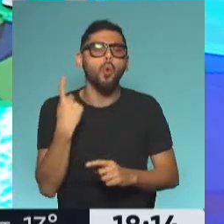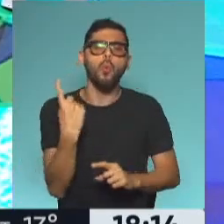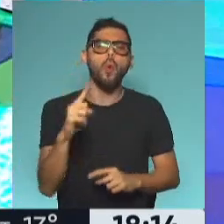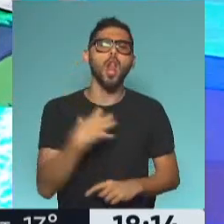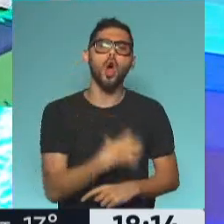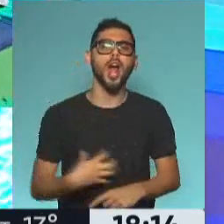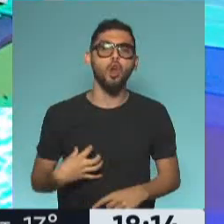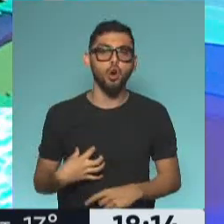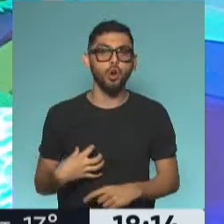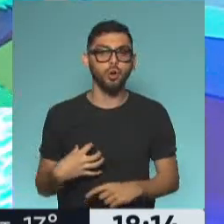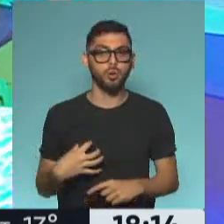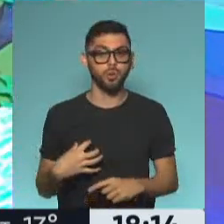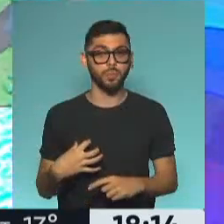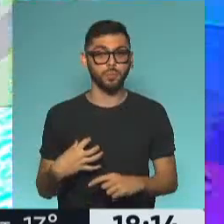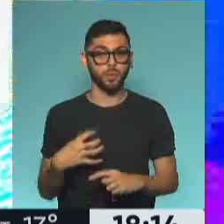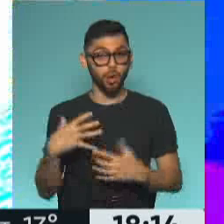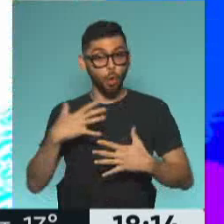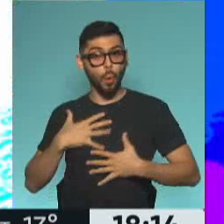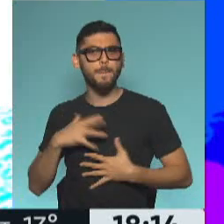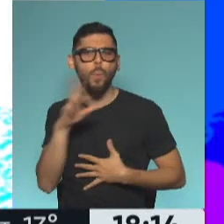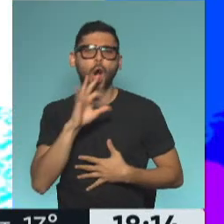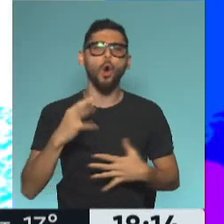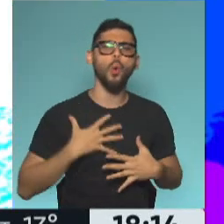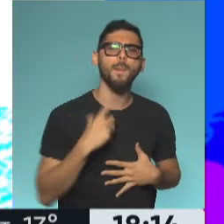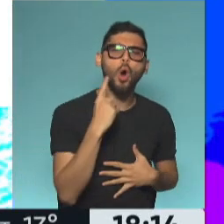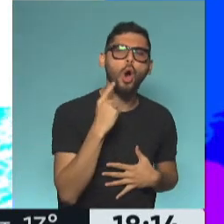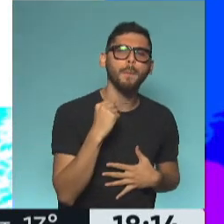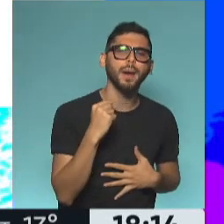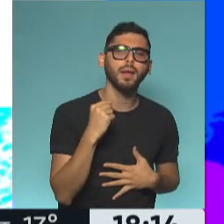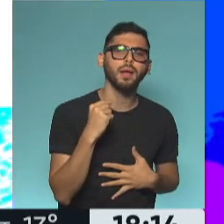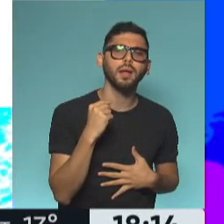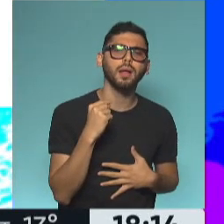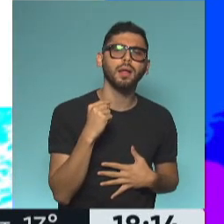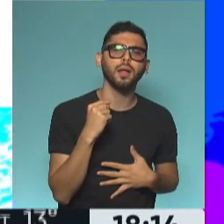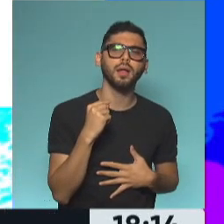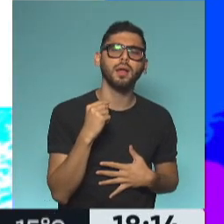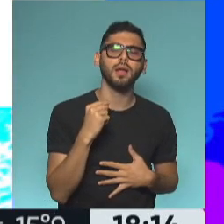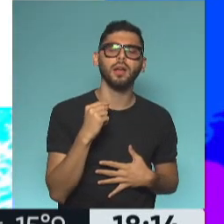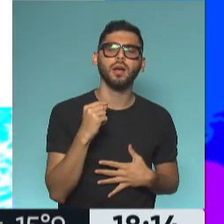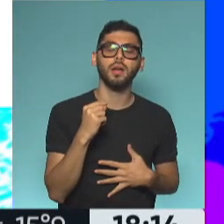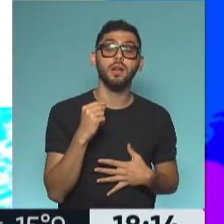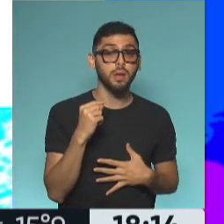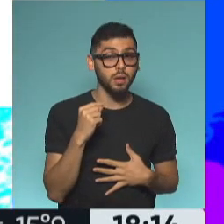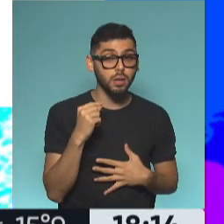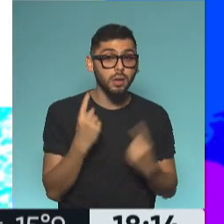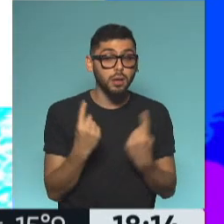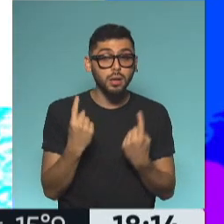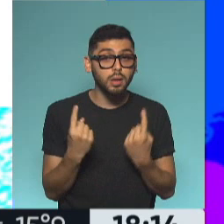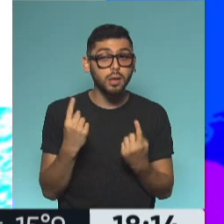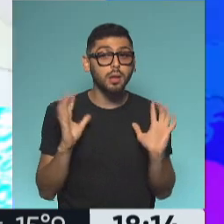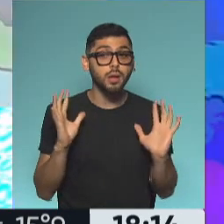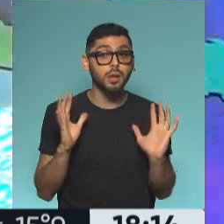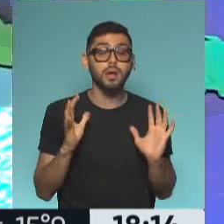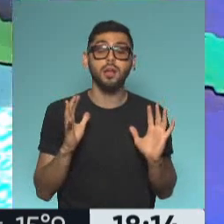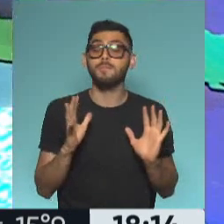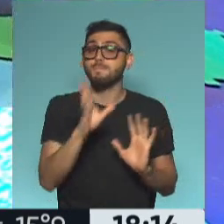¿Es dentro de el cuerpo de la mujer o del hombre? ¿Es sexo masculino? Consulte con su equipo.